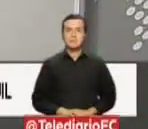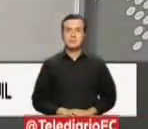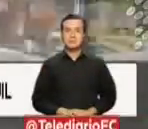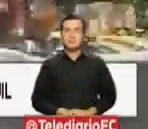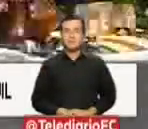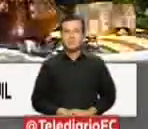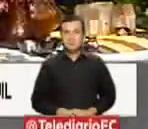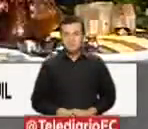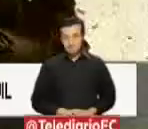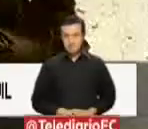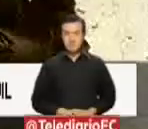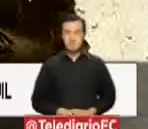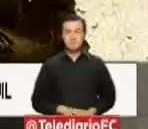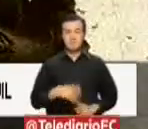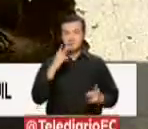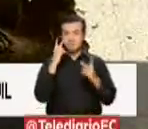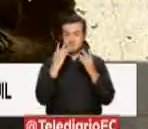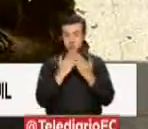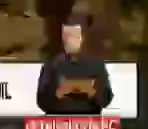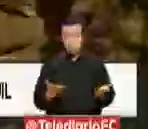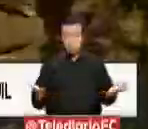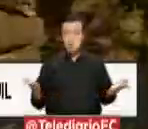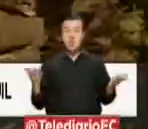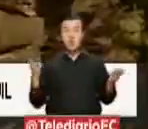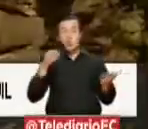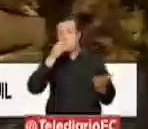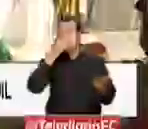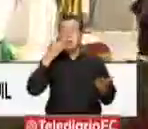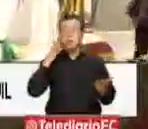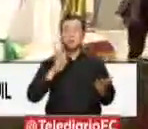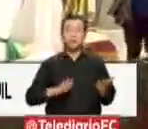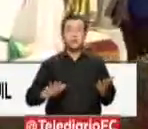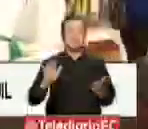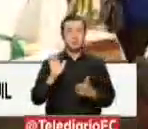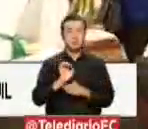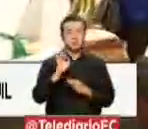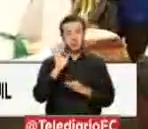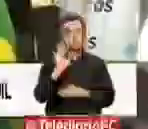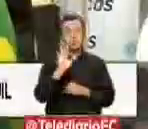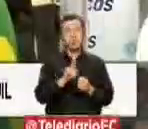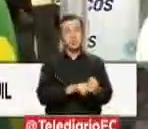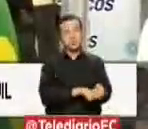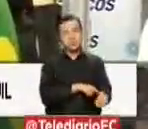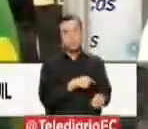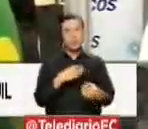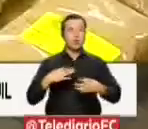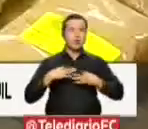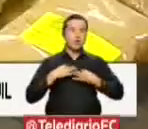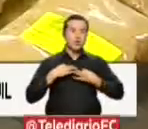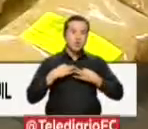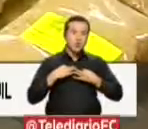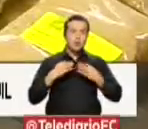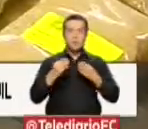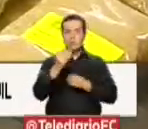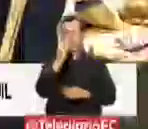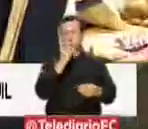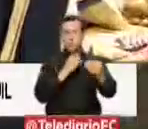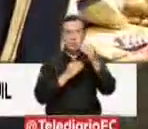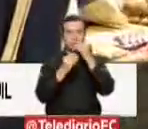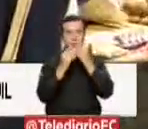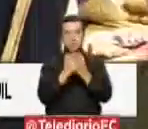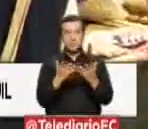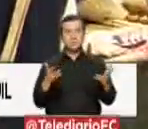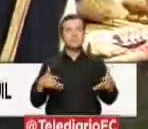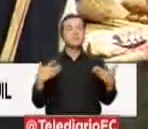En este stand plasmaron las bondades que ofrece la Amazonía ecuatoriana, costumbres, vestimenta y hasta gastronomía.